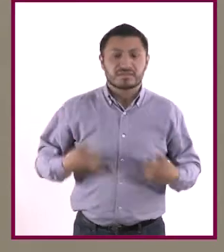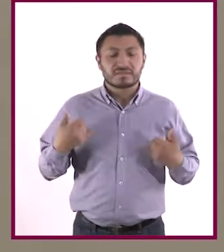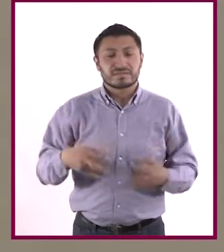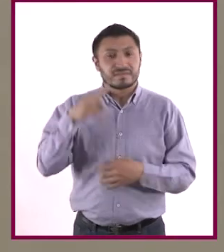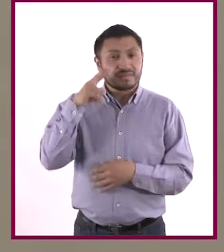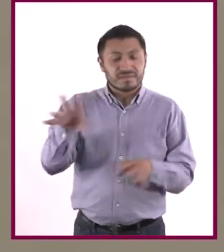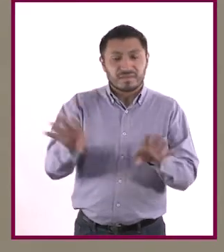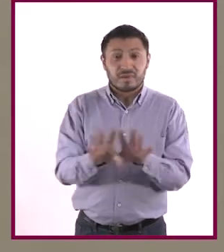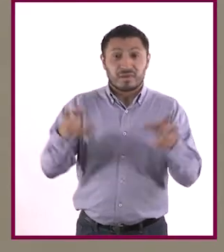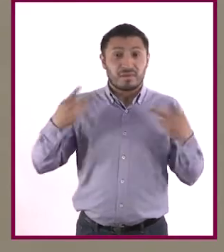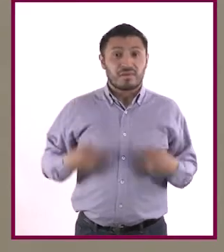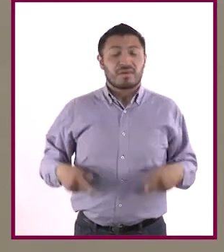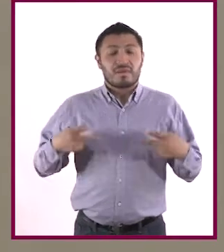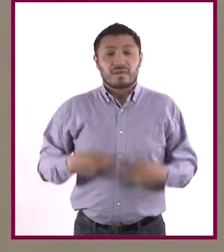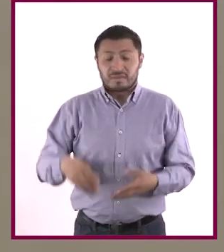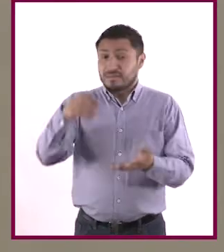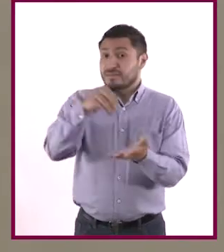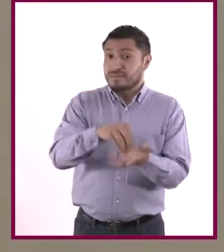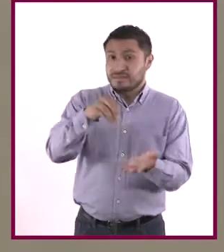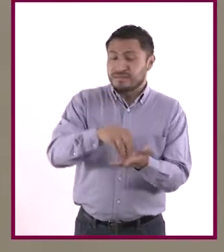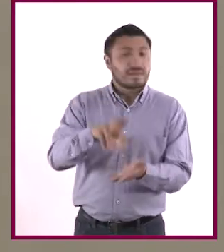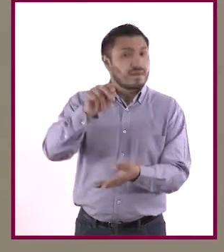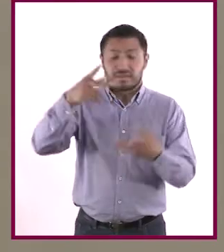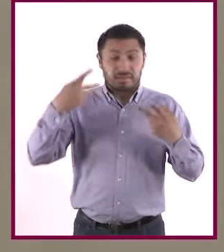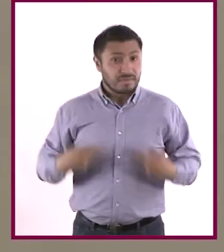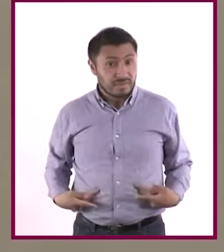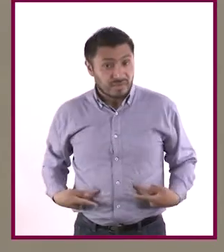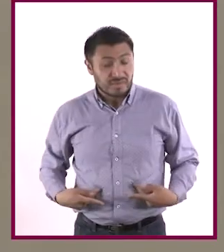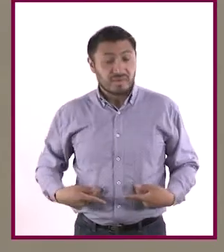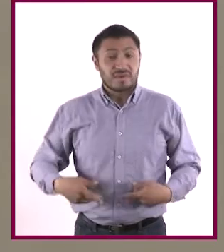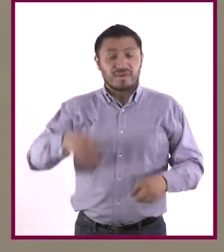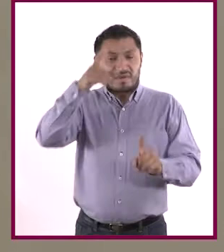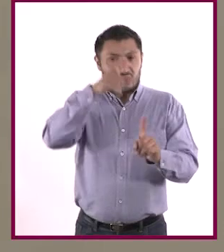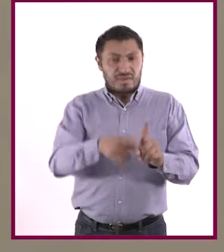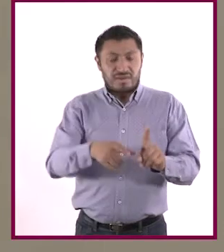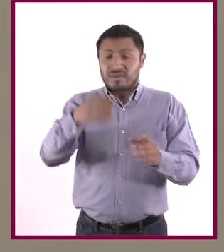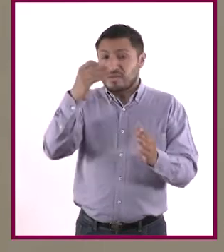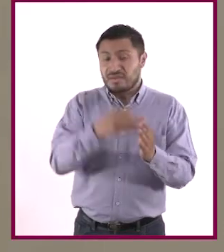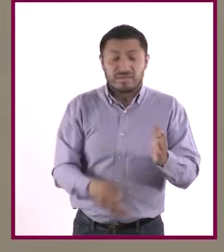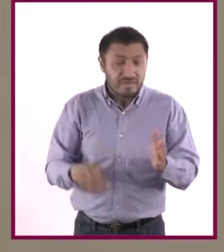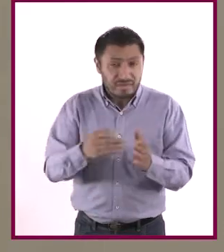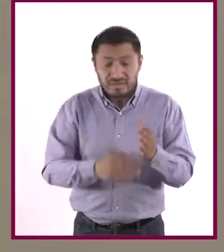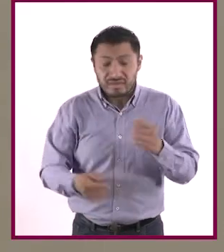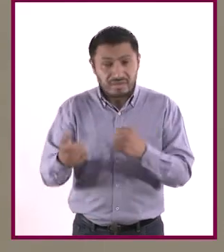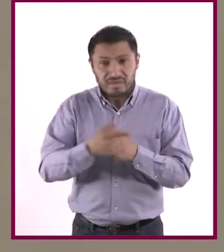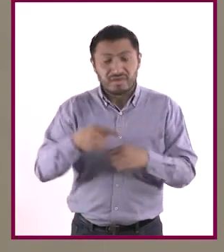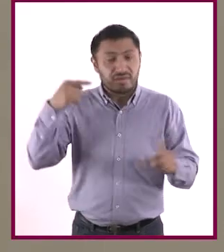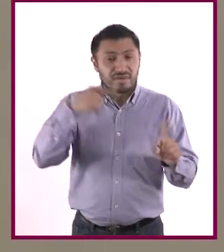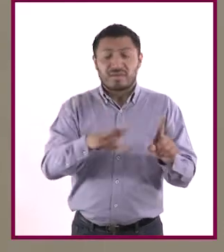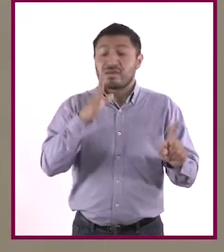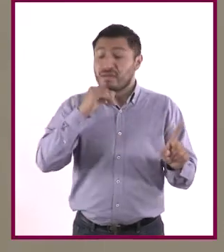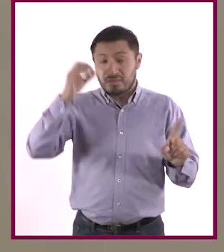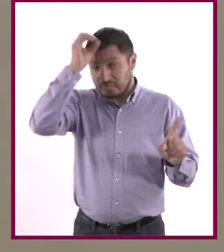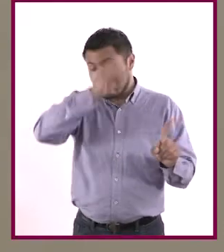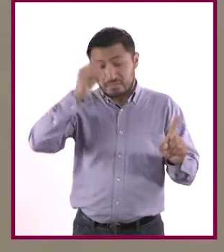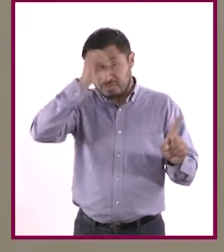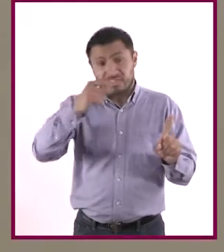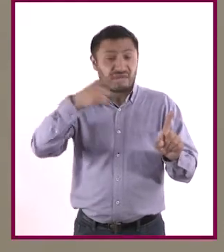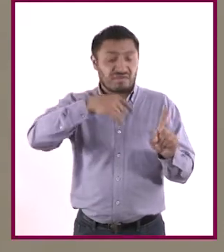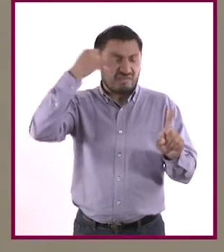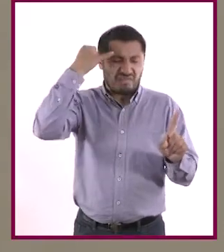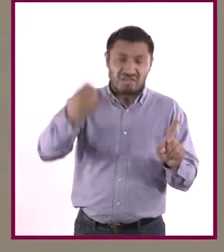visto como una persona que todavía no es persona, un ente incompleto que no puede ser capaz de tener opiniones,